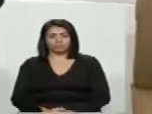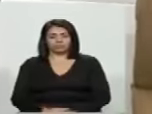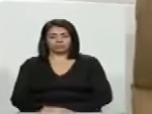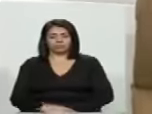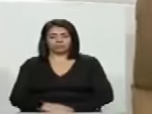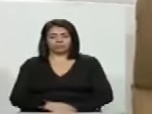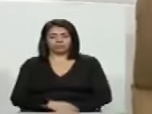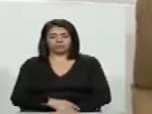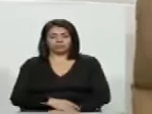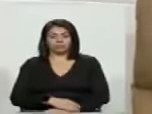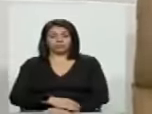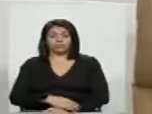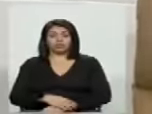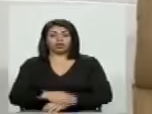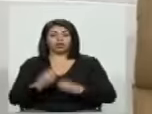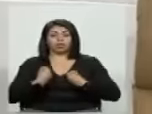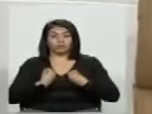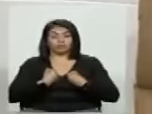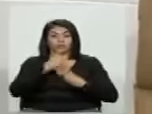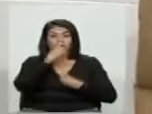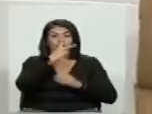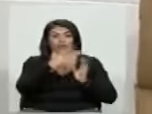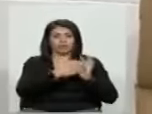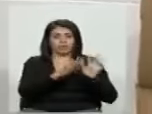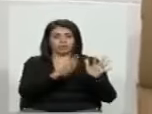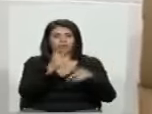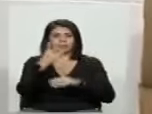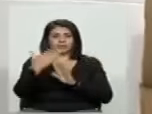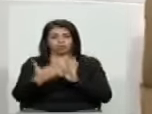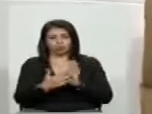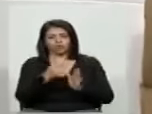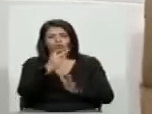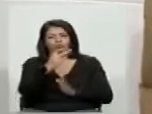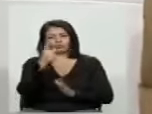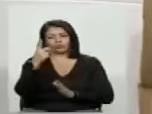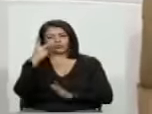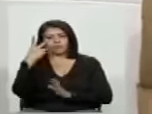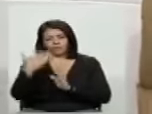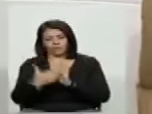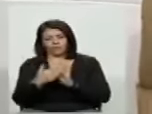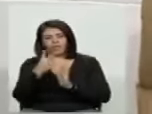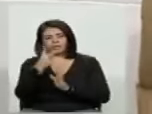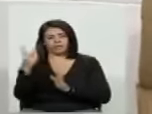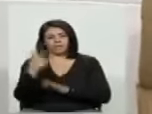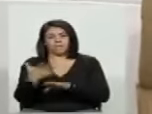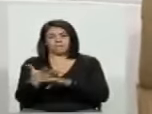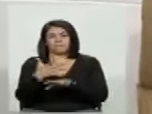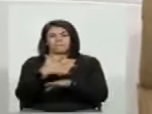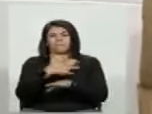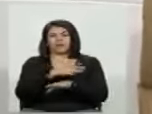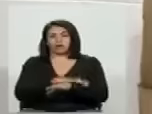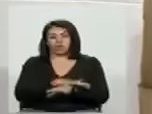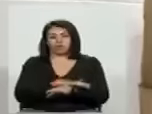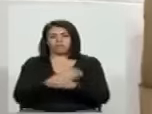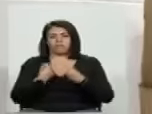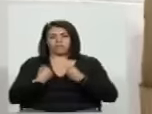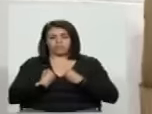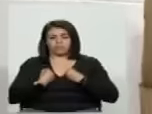¿O es que no lo vivimos en el 19, en el 20, en el 21, en el 22? En peores condiciones.